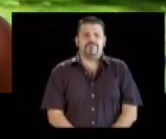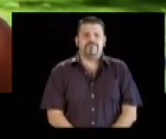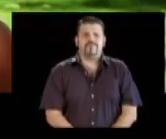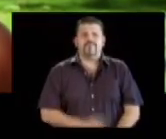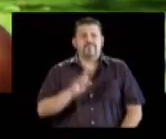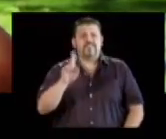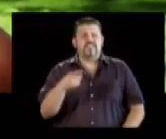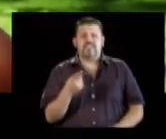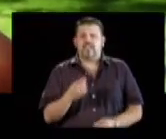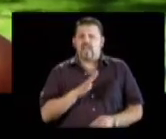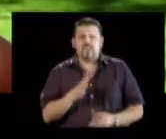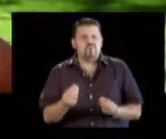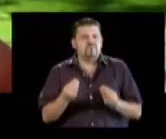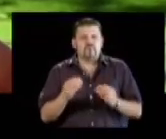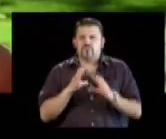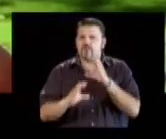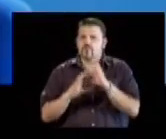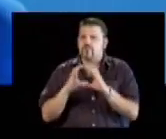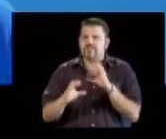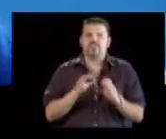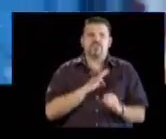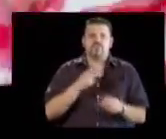Es mucha comunicación.